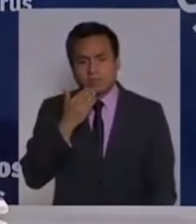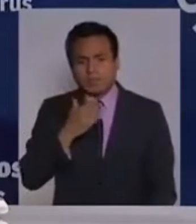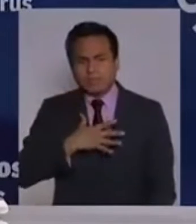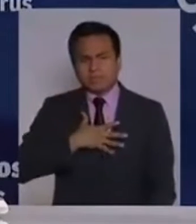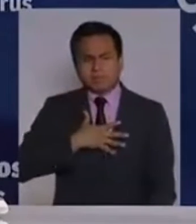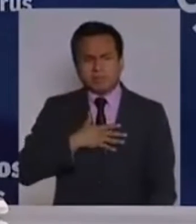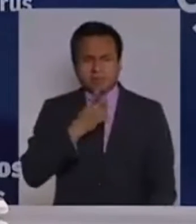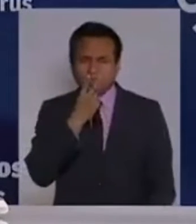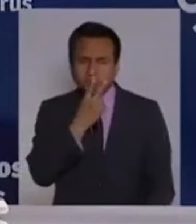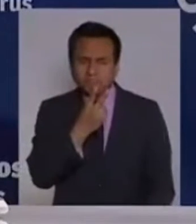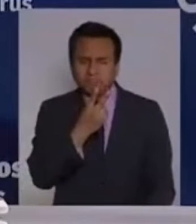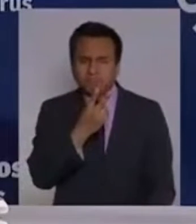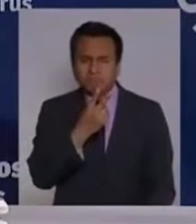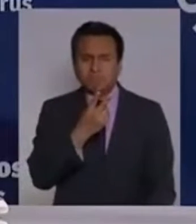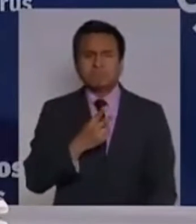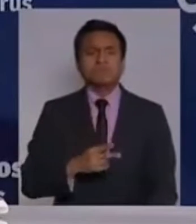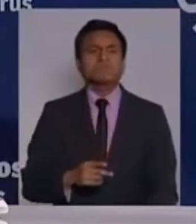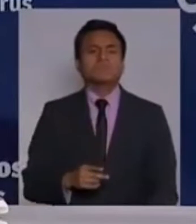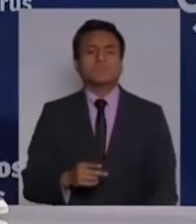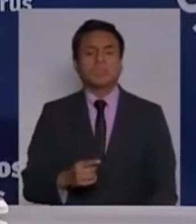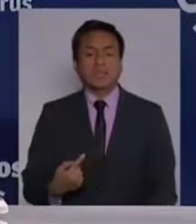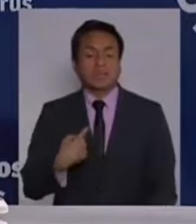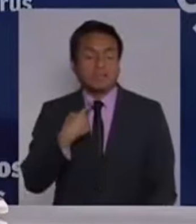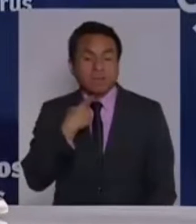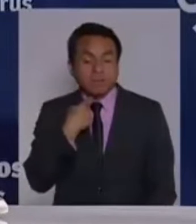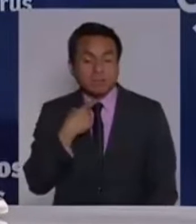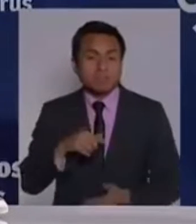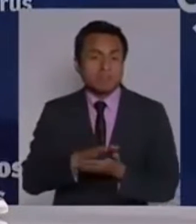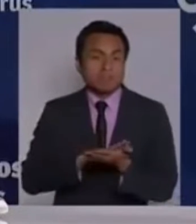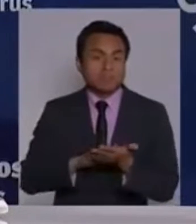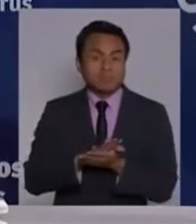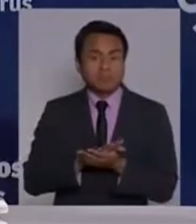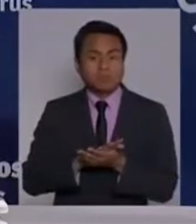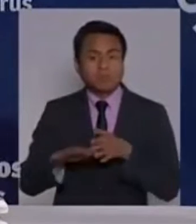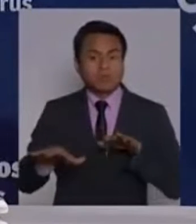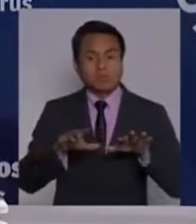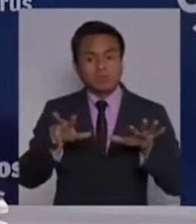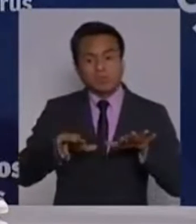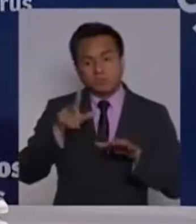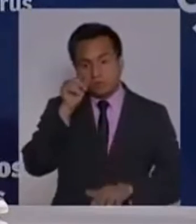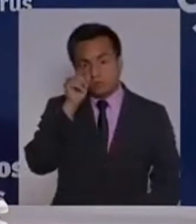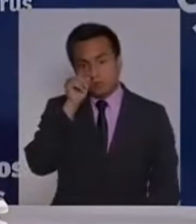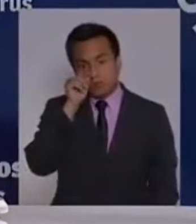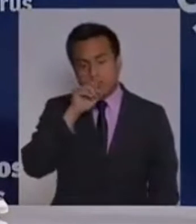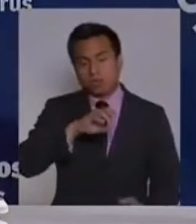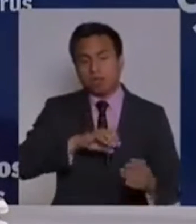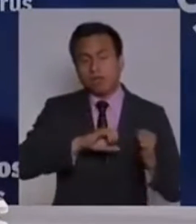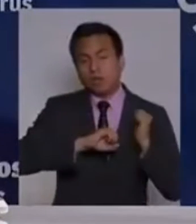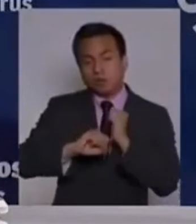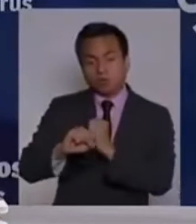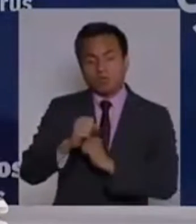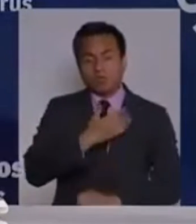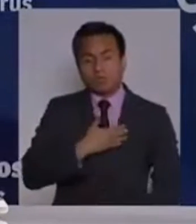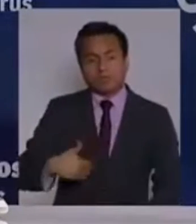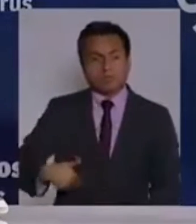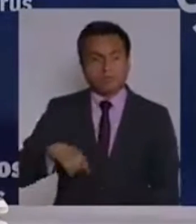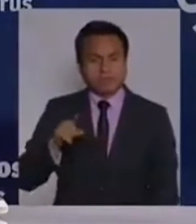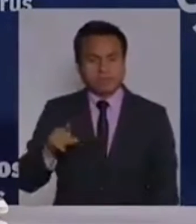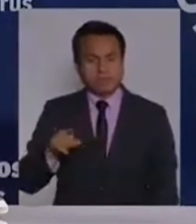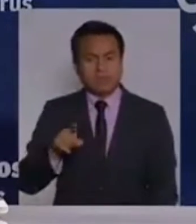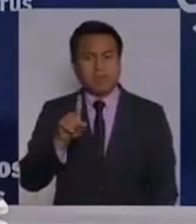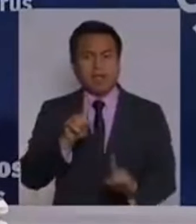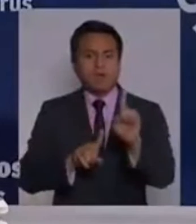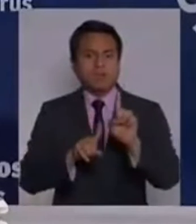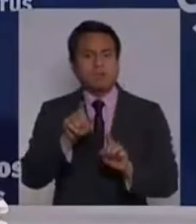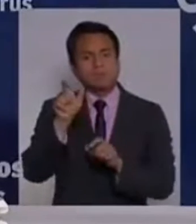impresión de que si fracasó el movimiento del 18 de octubre en contra del presidente hay